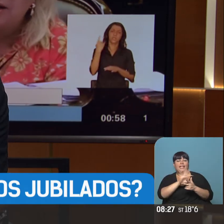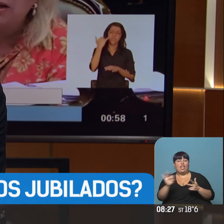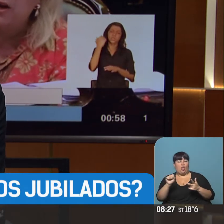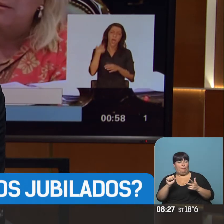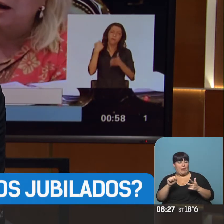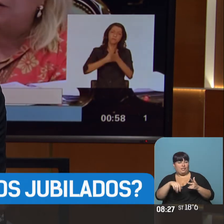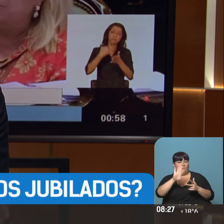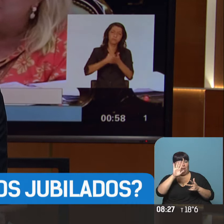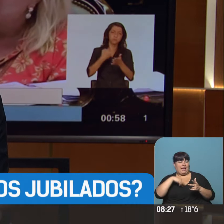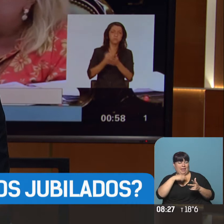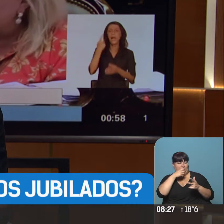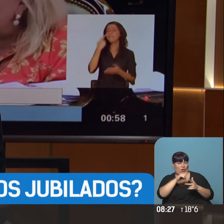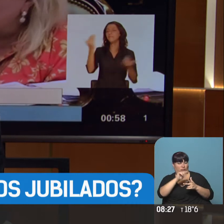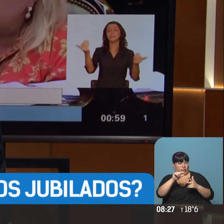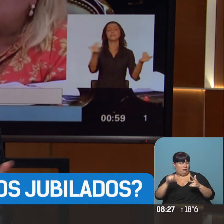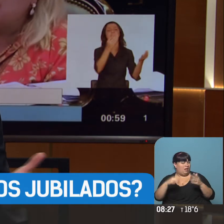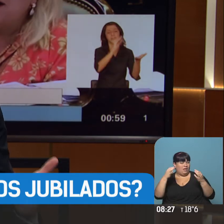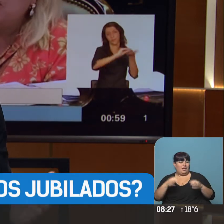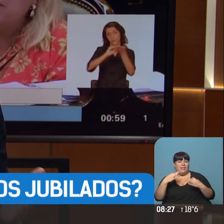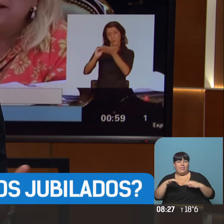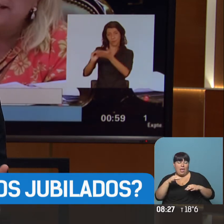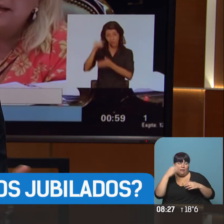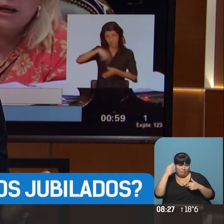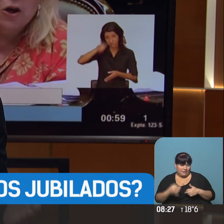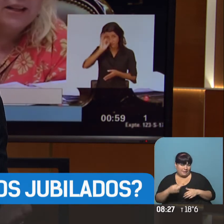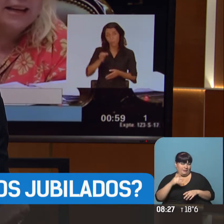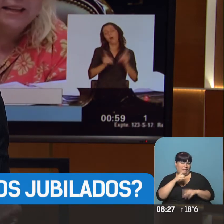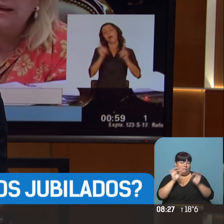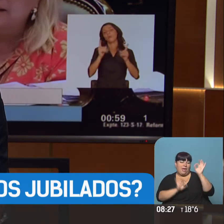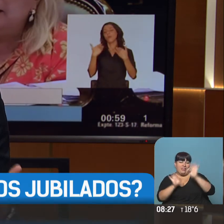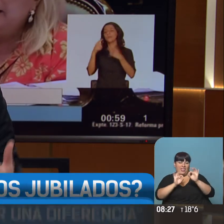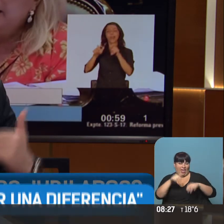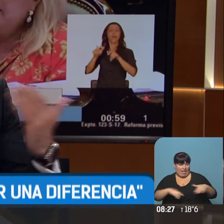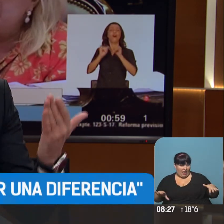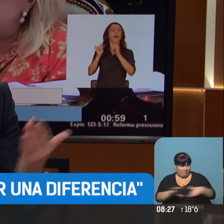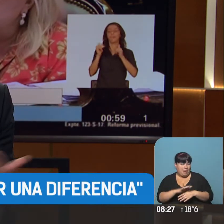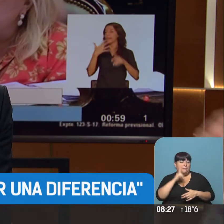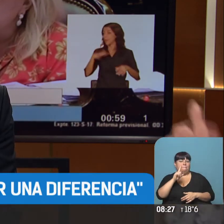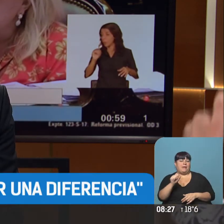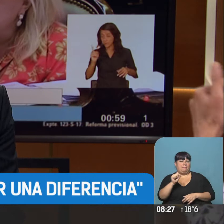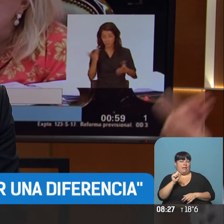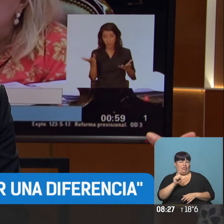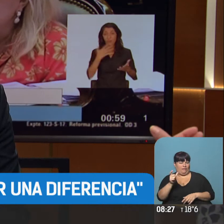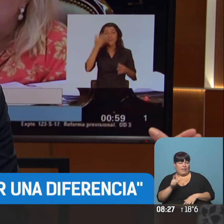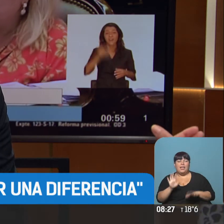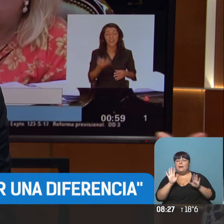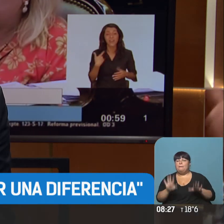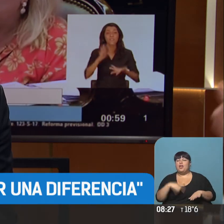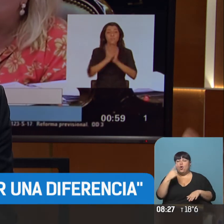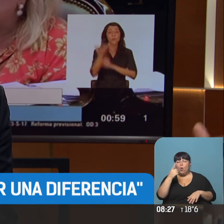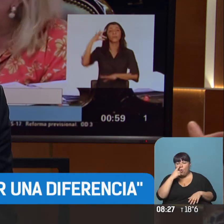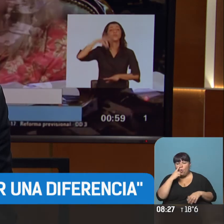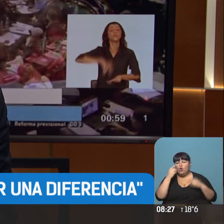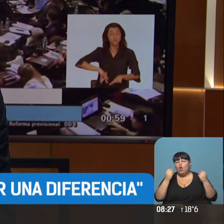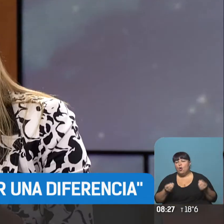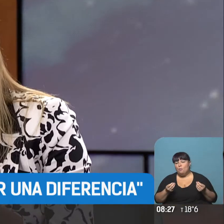pesos arriba de mi mejora, cuando me correspondían, si se quiere, por la medición lógica, 1.000 pesos de diferencia. Y a partir de junio, ¿por